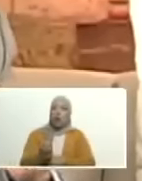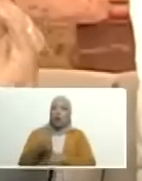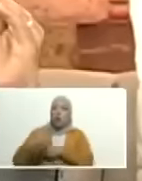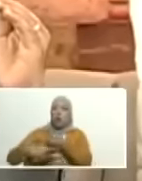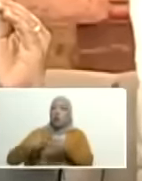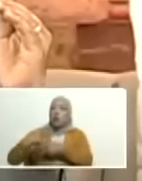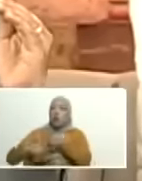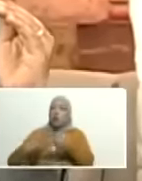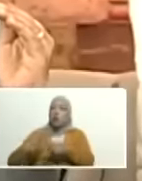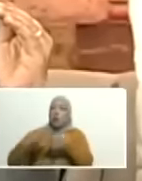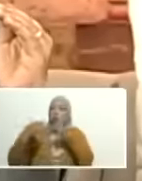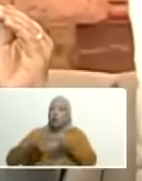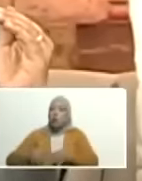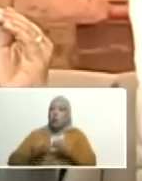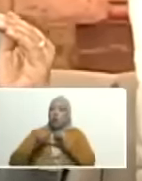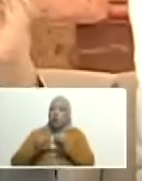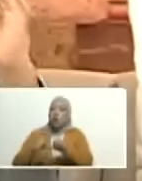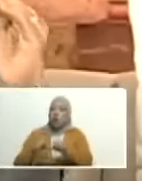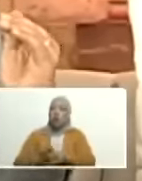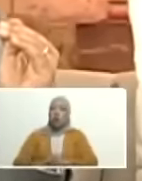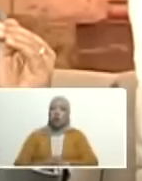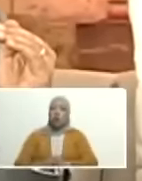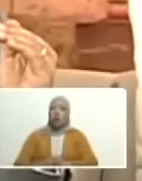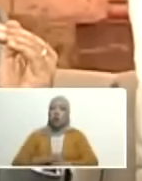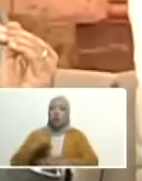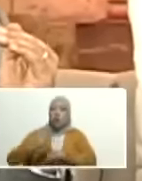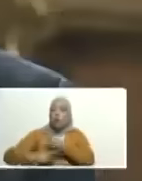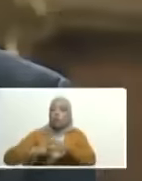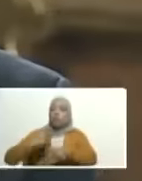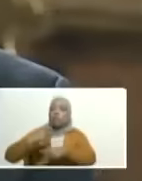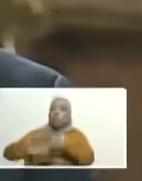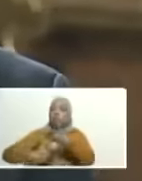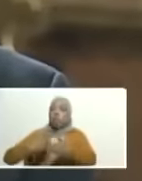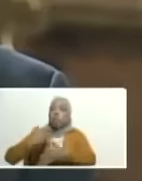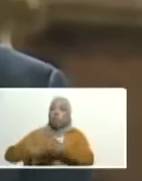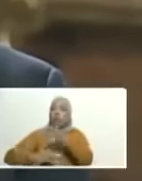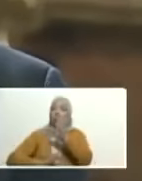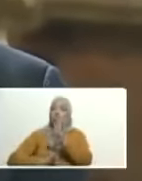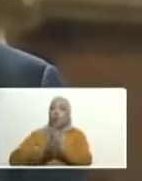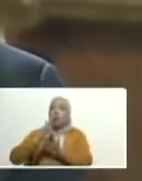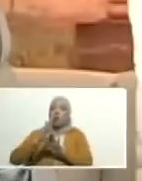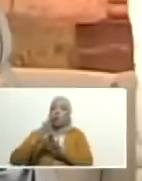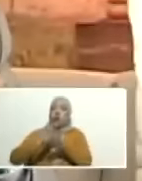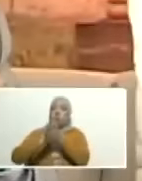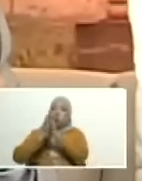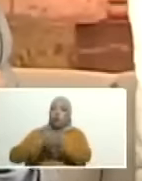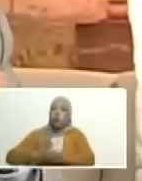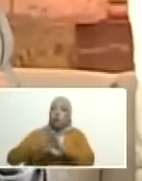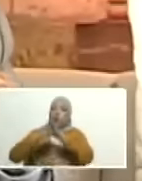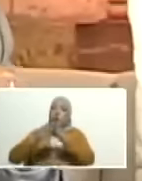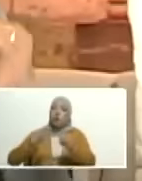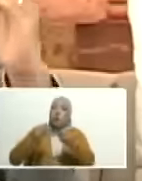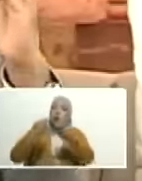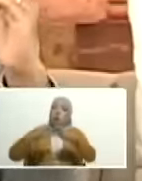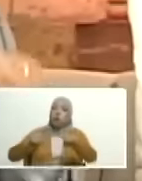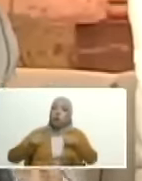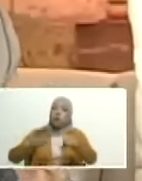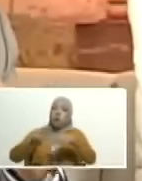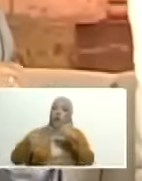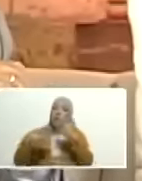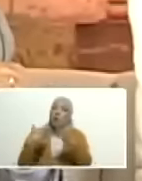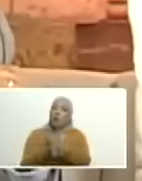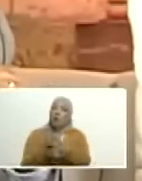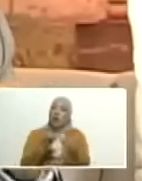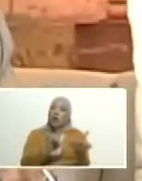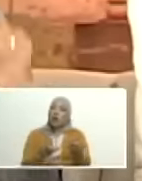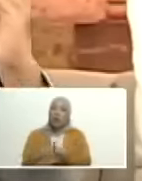proceso sostenido, progresivo, de levantamiento de todas las sanciones hasta que